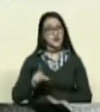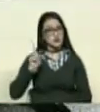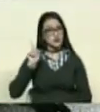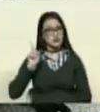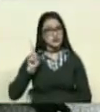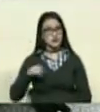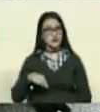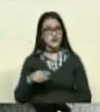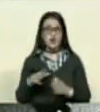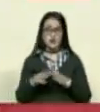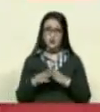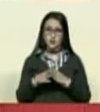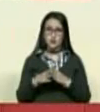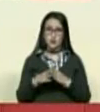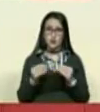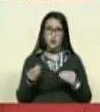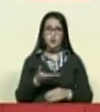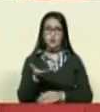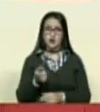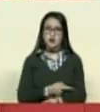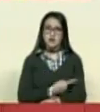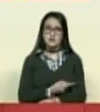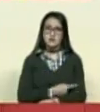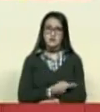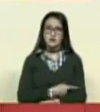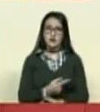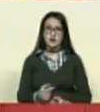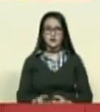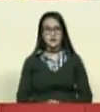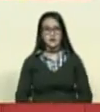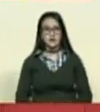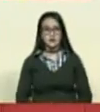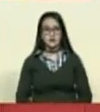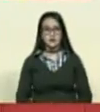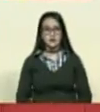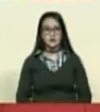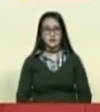Inclusive, queridos compañeros, camaradas, hermanos,